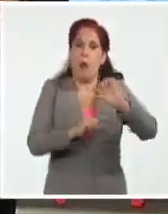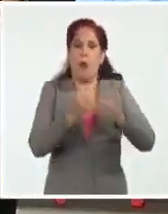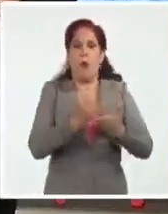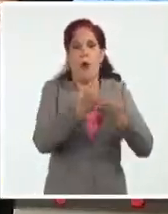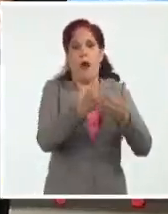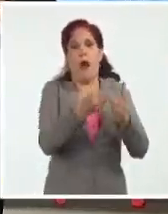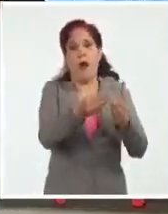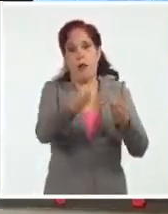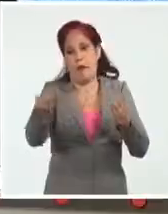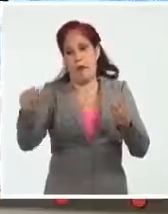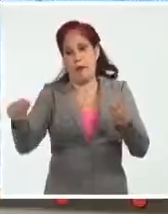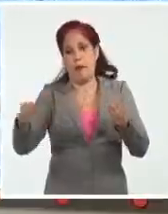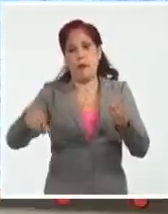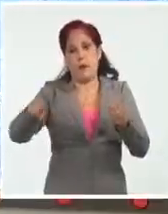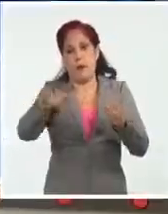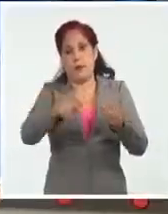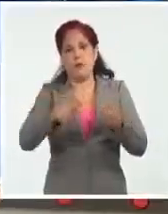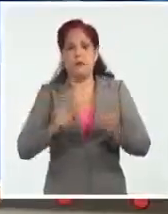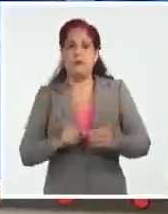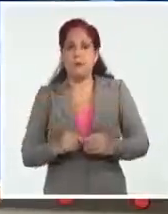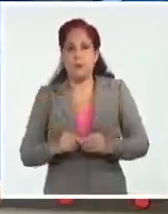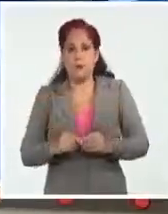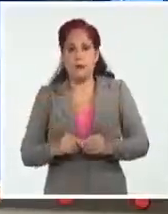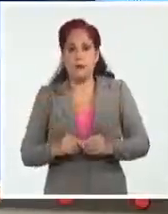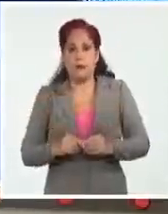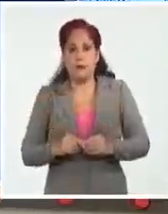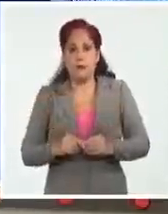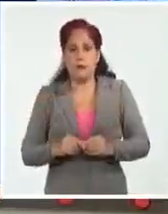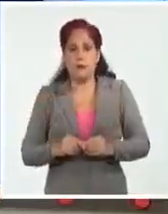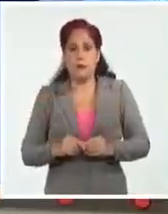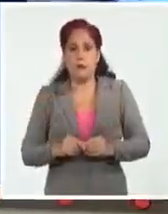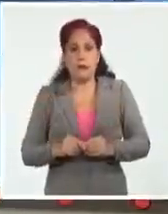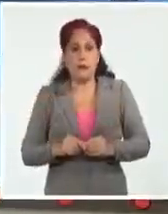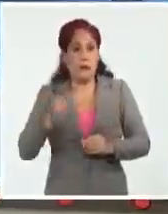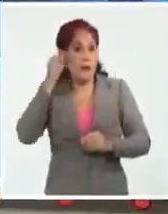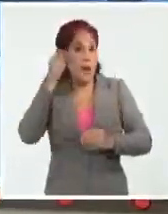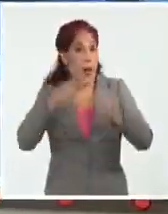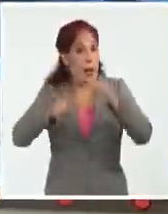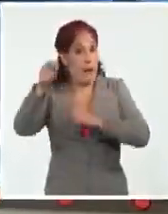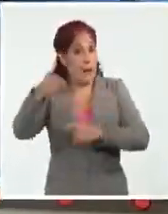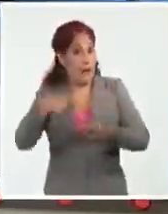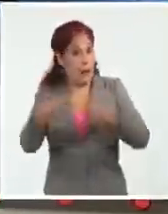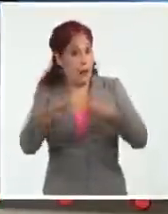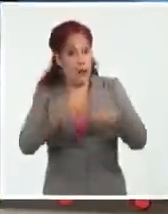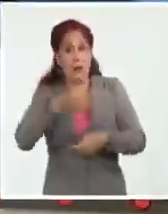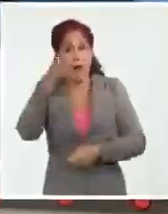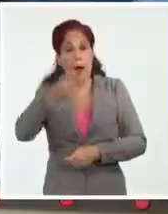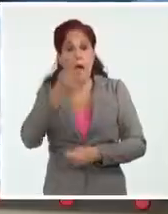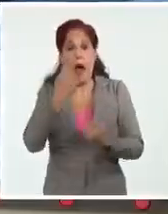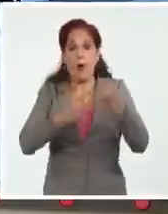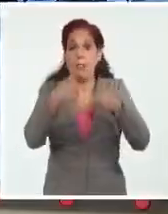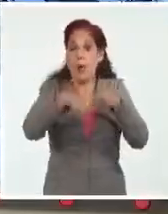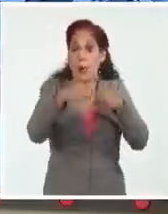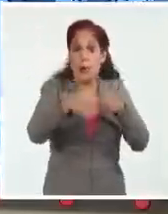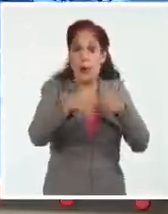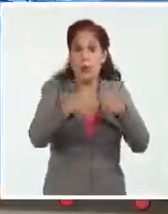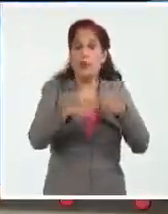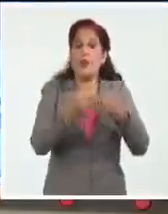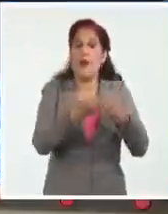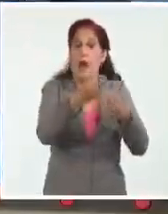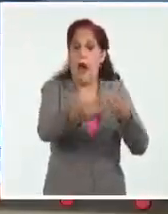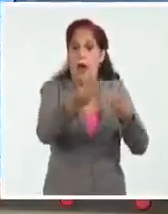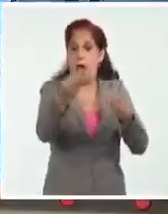humanitaria, las cuales serán entregadas al pueblo. Betsy Díaz Velázquez puso ejemplos concretos de algunos productos que se entregarán